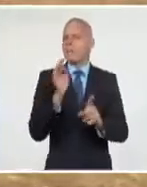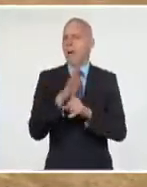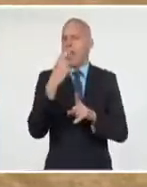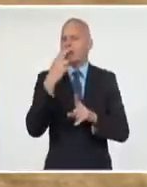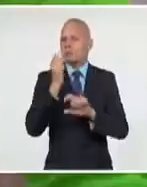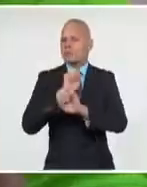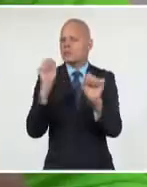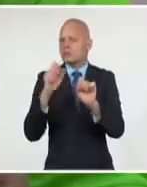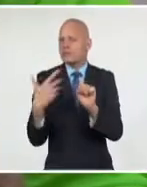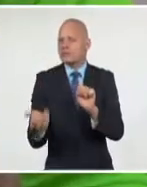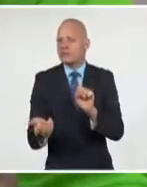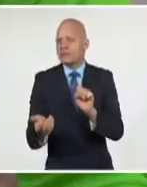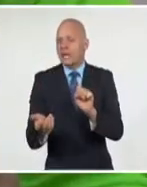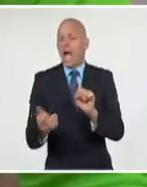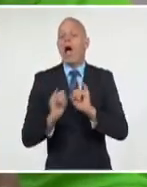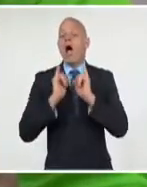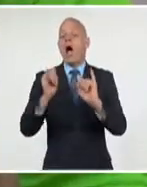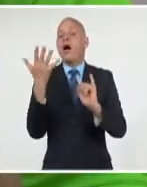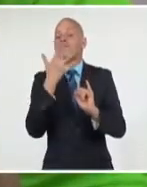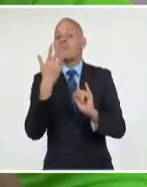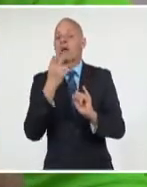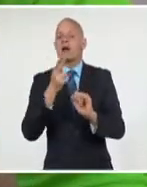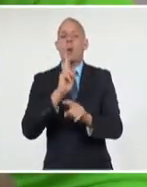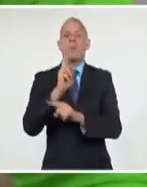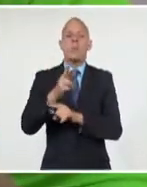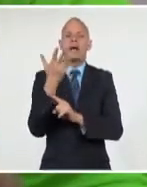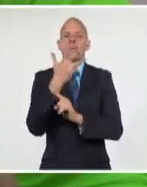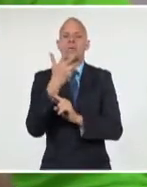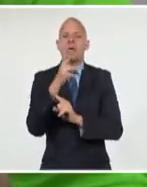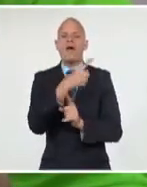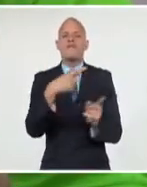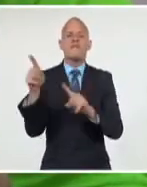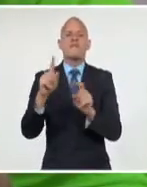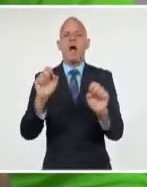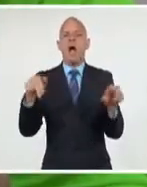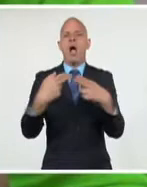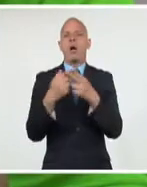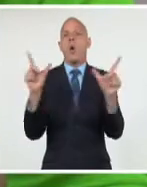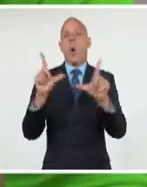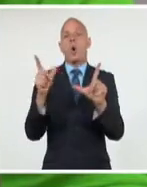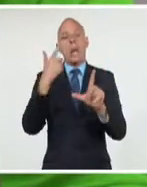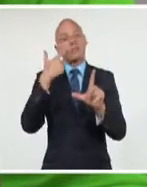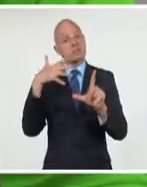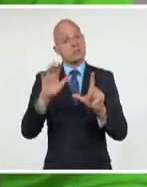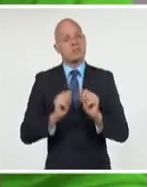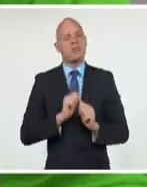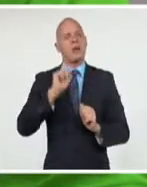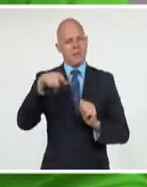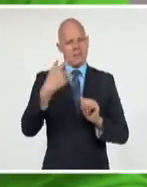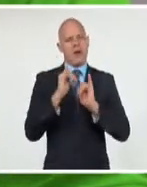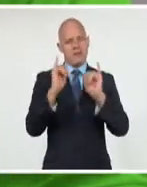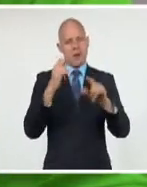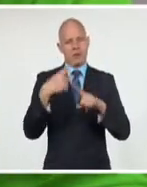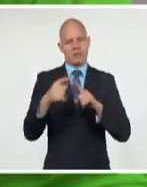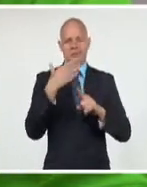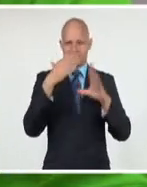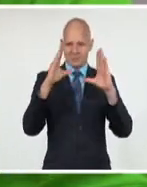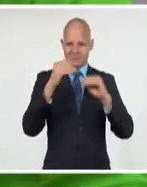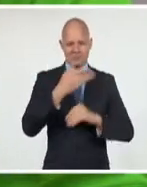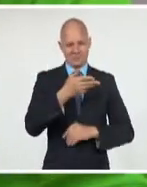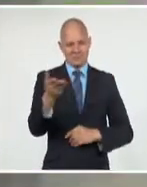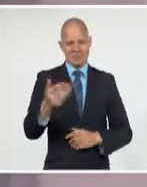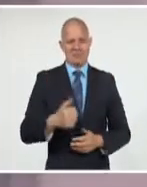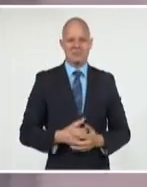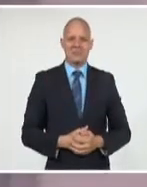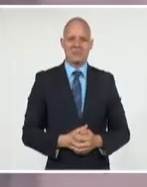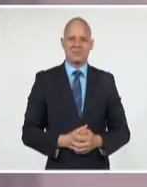se dará a conocer el manager de la preselección olímpica. Mañana volveremos con nuevas informaciones. Buenas noches y muchas